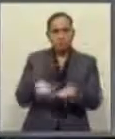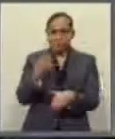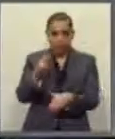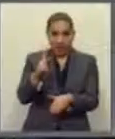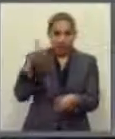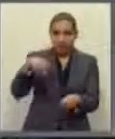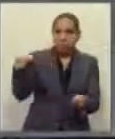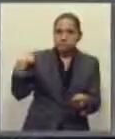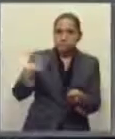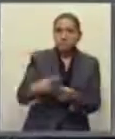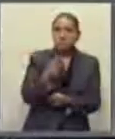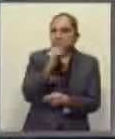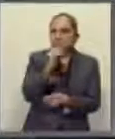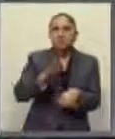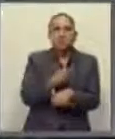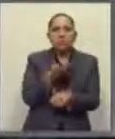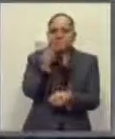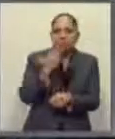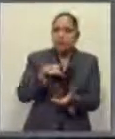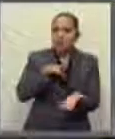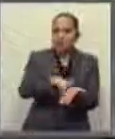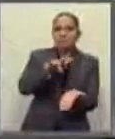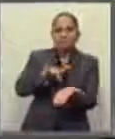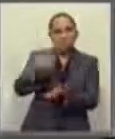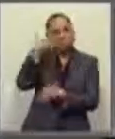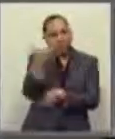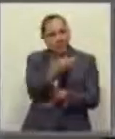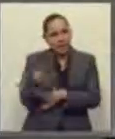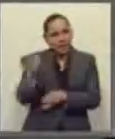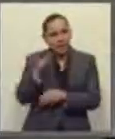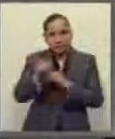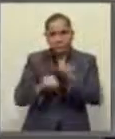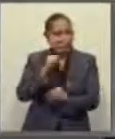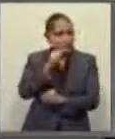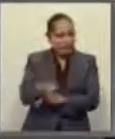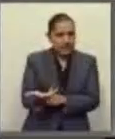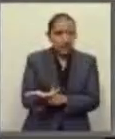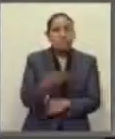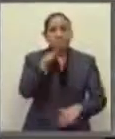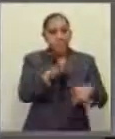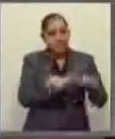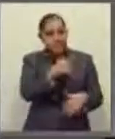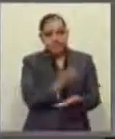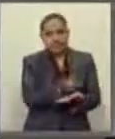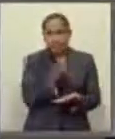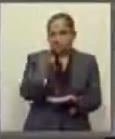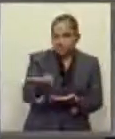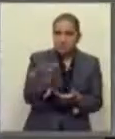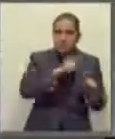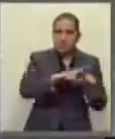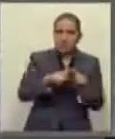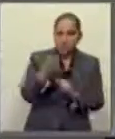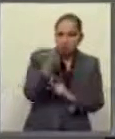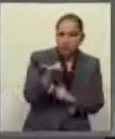pequeña agricultura. En el sector se hacen esfuerzos, pero la política económica limita sus logros